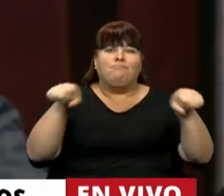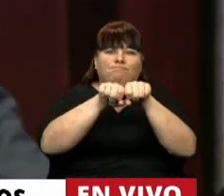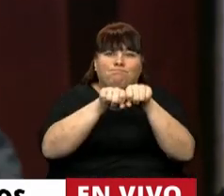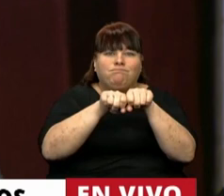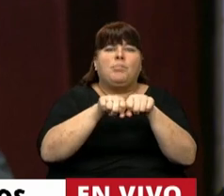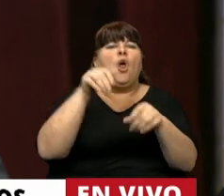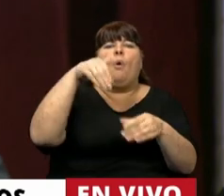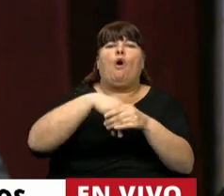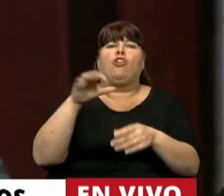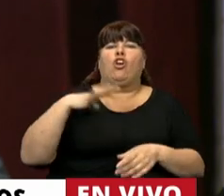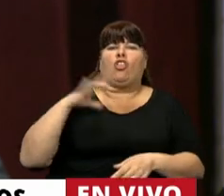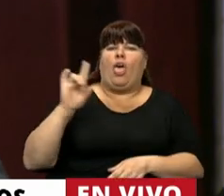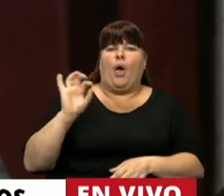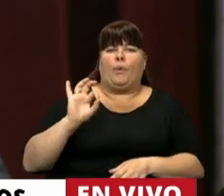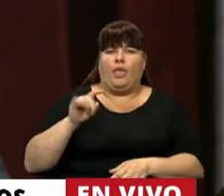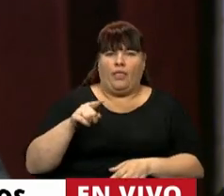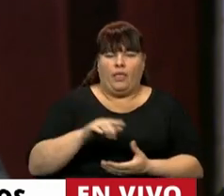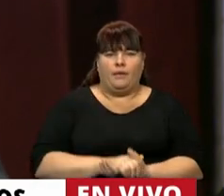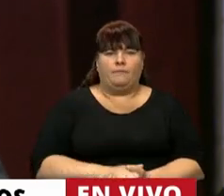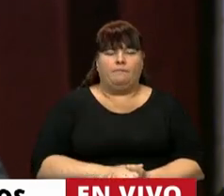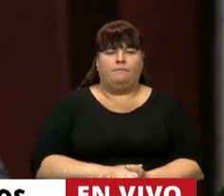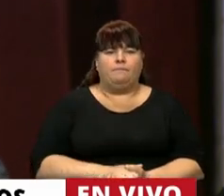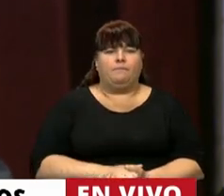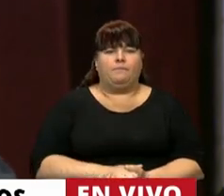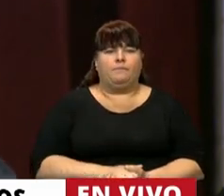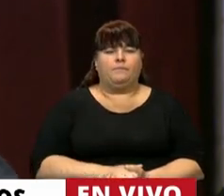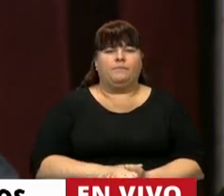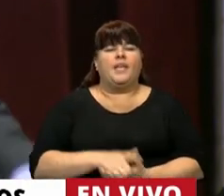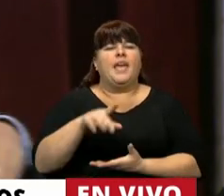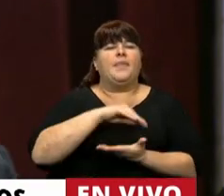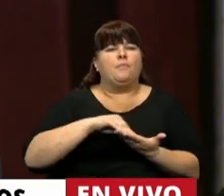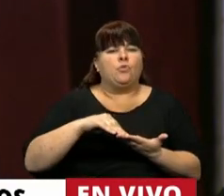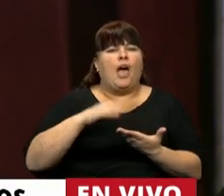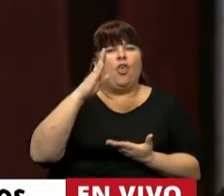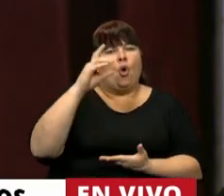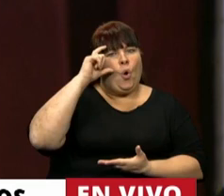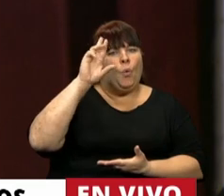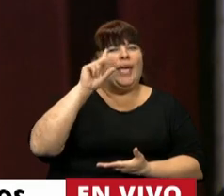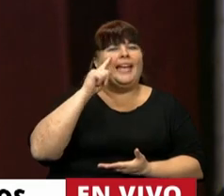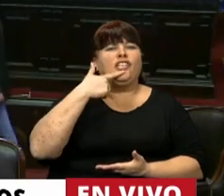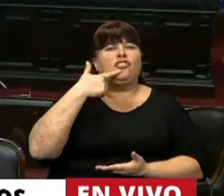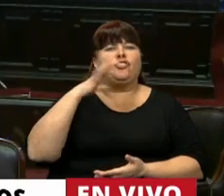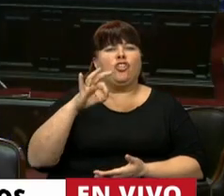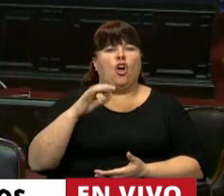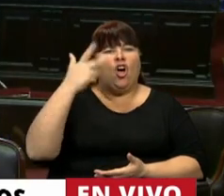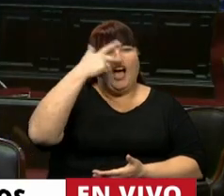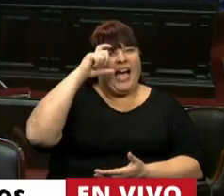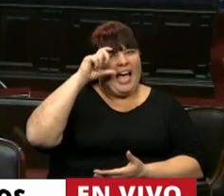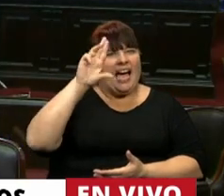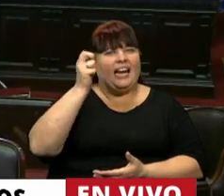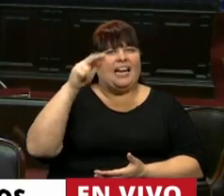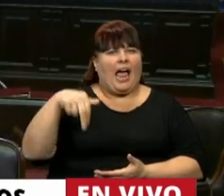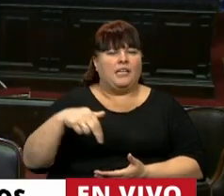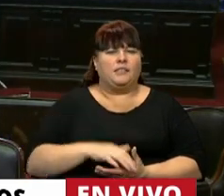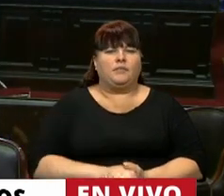no han marcado su voto. Diputado Berizzo Hernán.